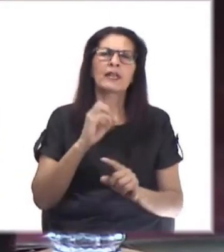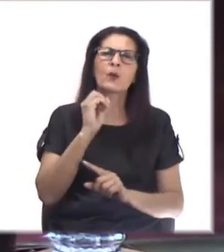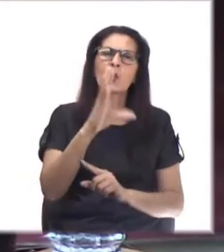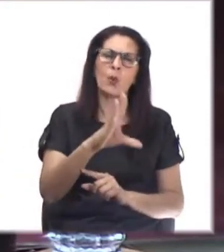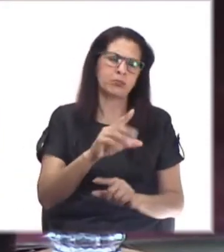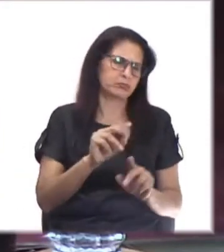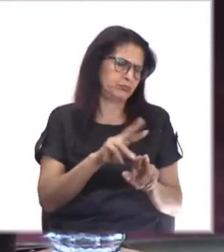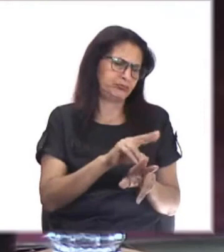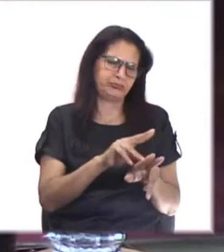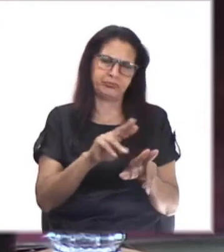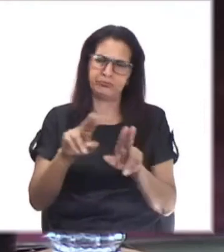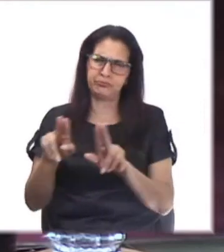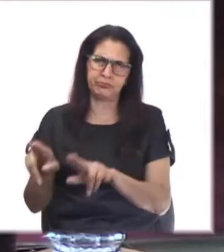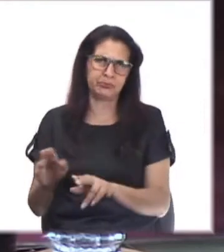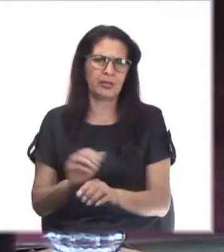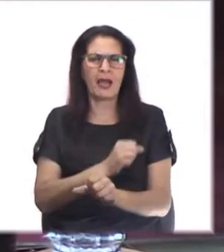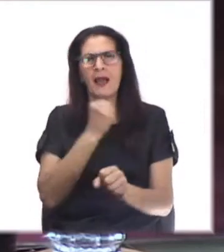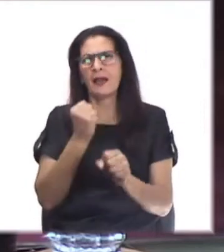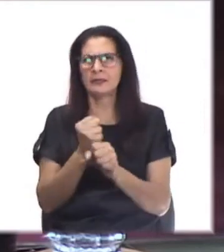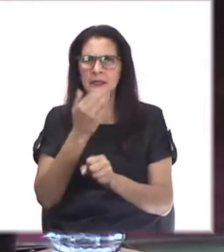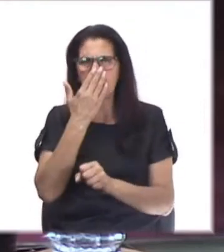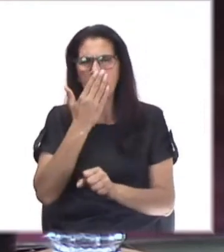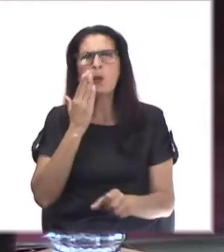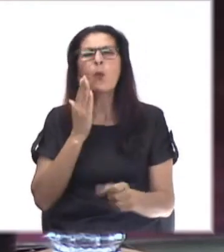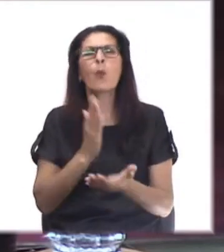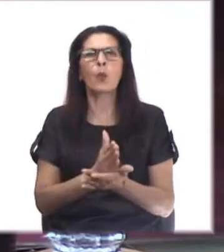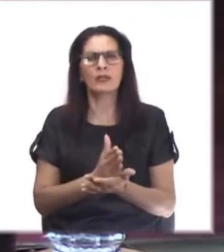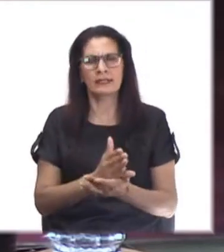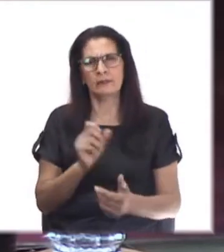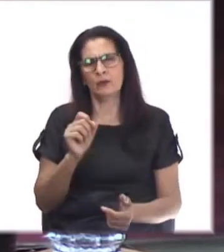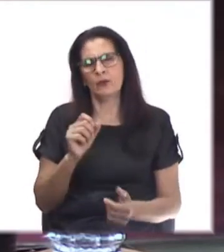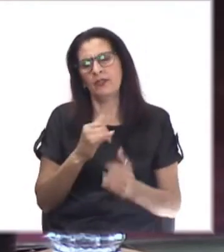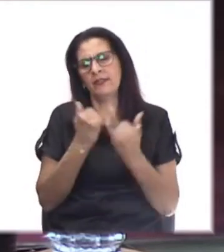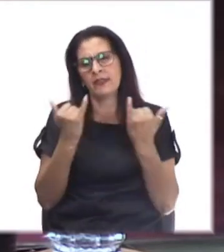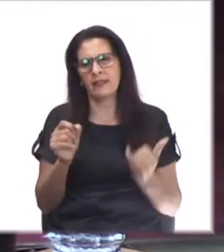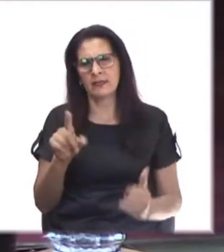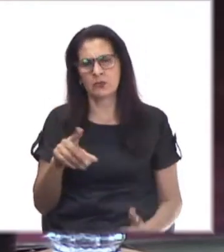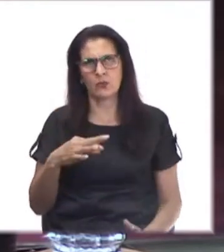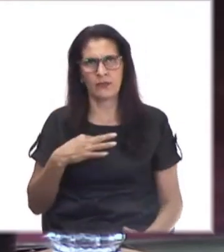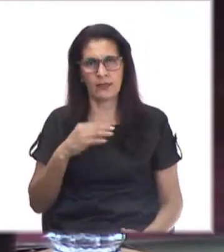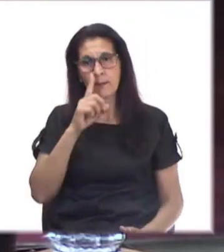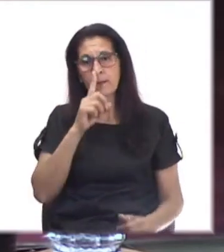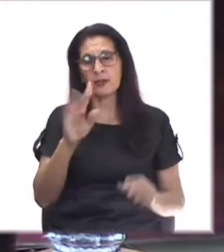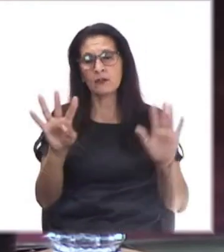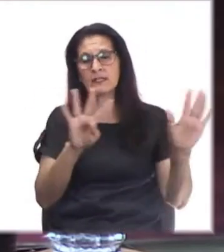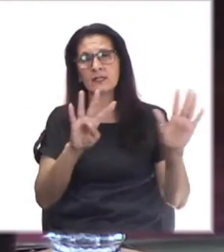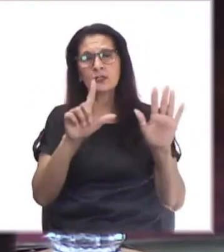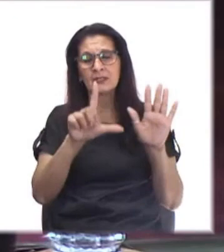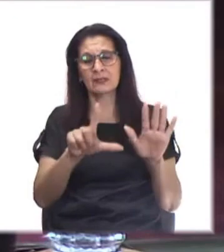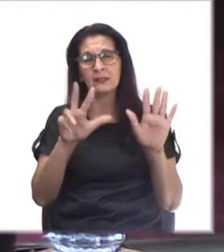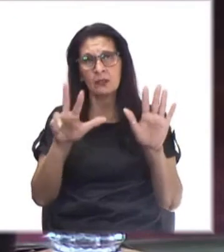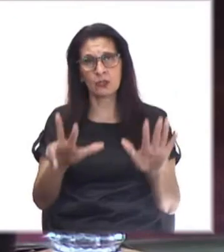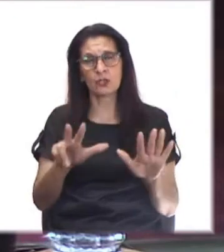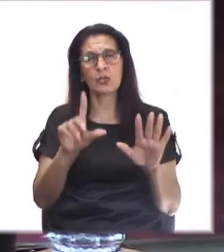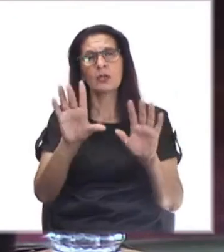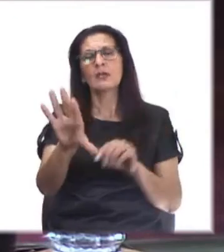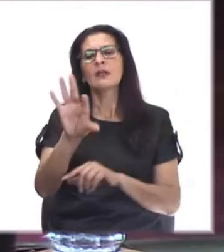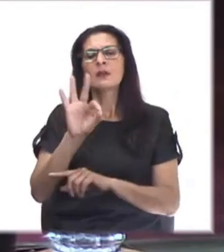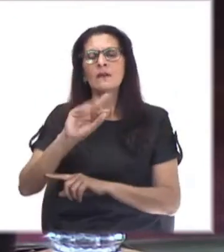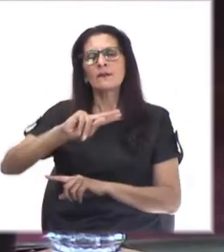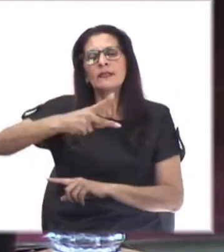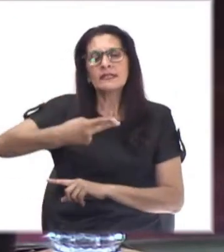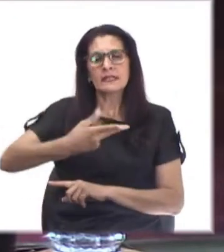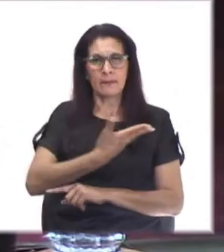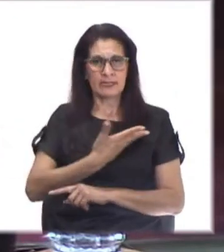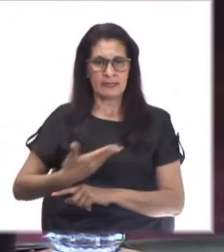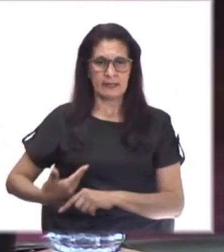viva hasta el último instante de su vida. En 1978 fue elegido vicepresidente y